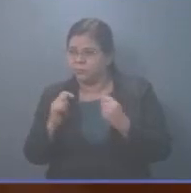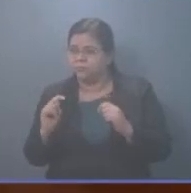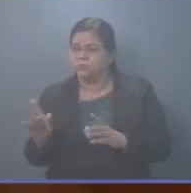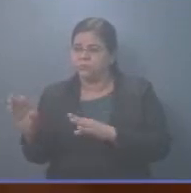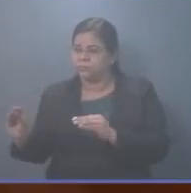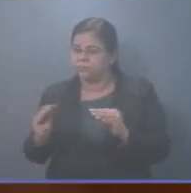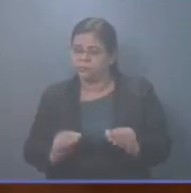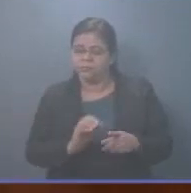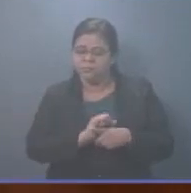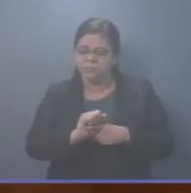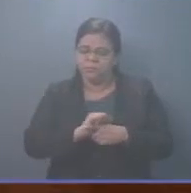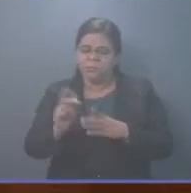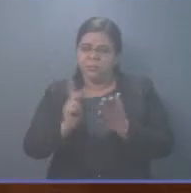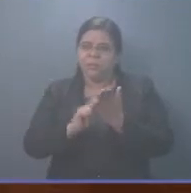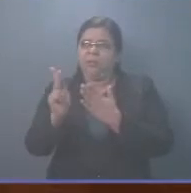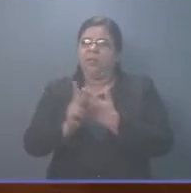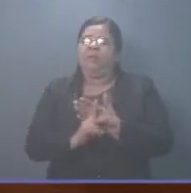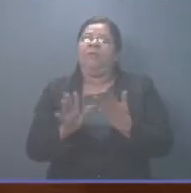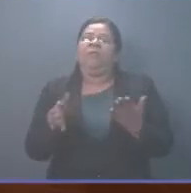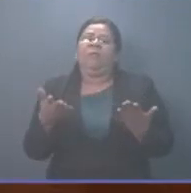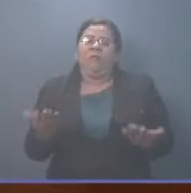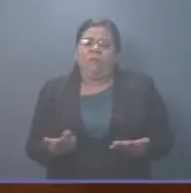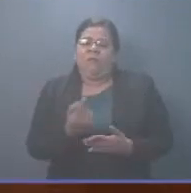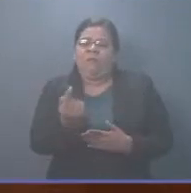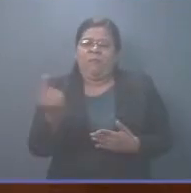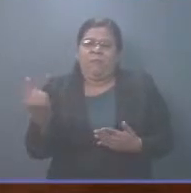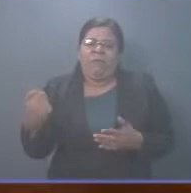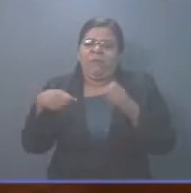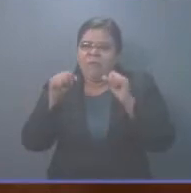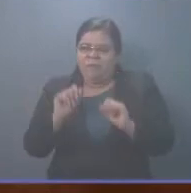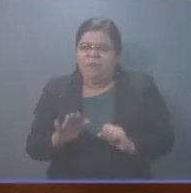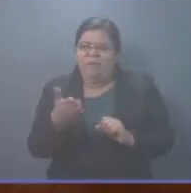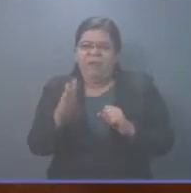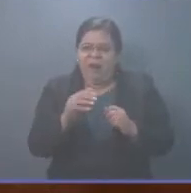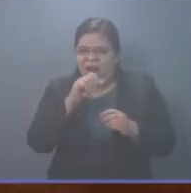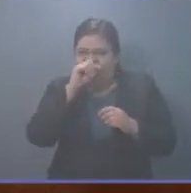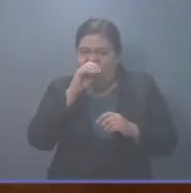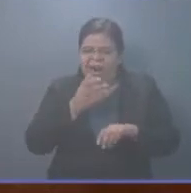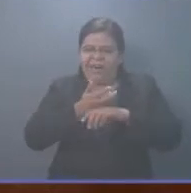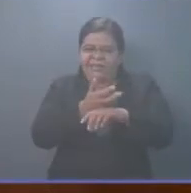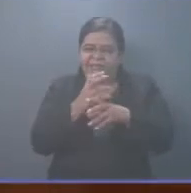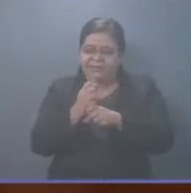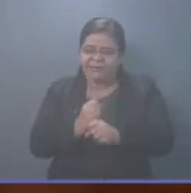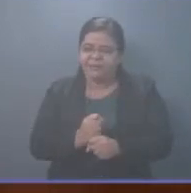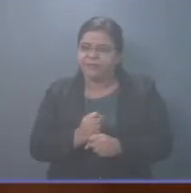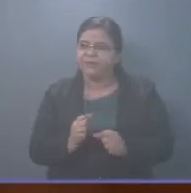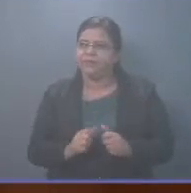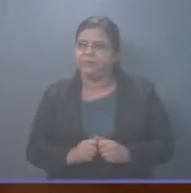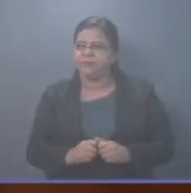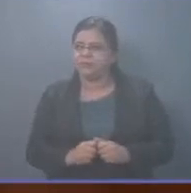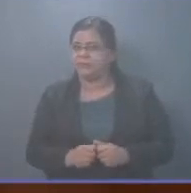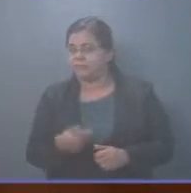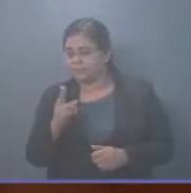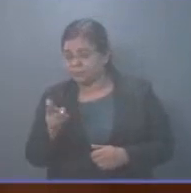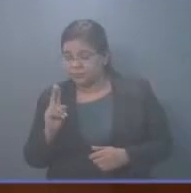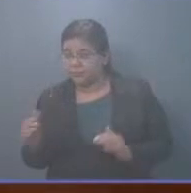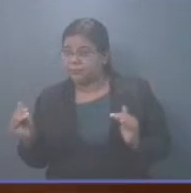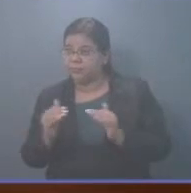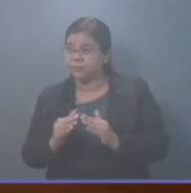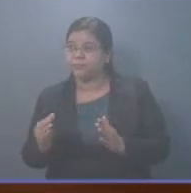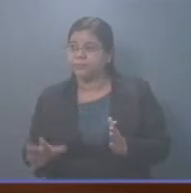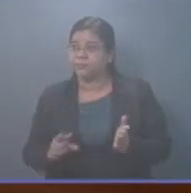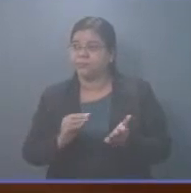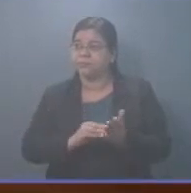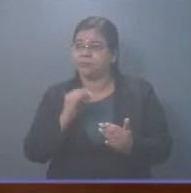implementación de programas para que esta parte de la población haga uso de un transporte seguro. Asimismo, lo regulado en la